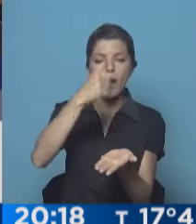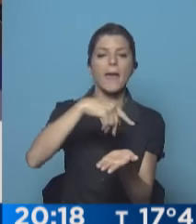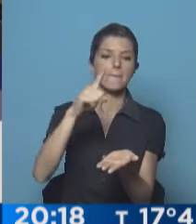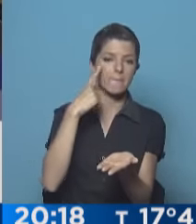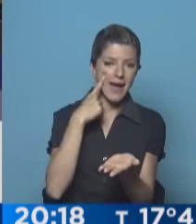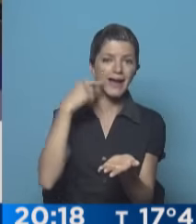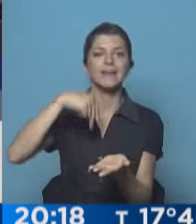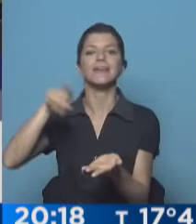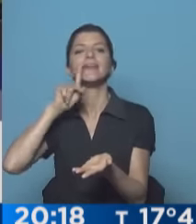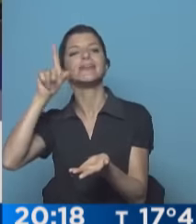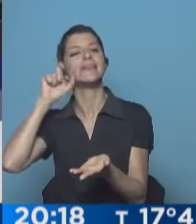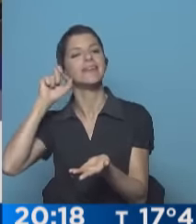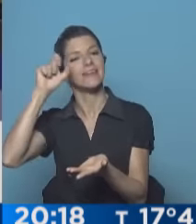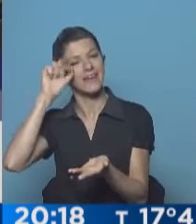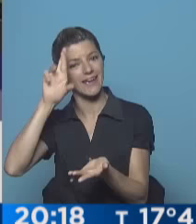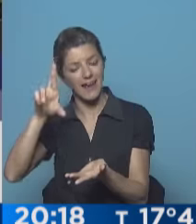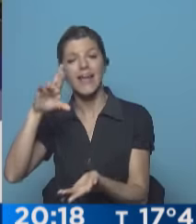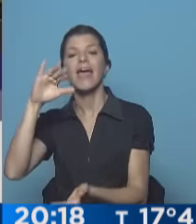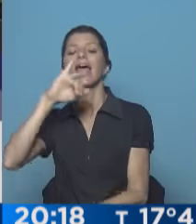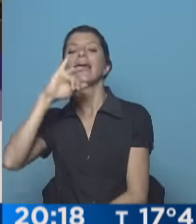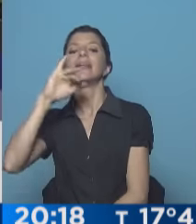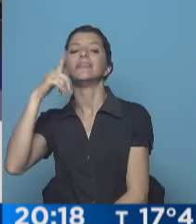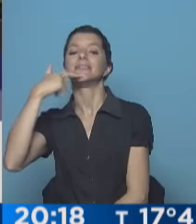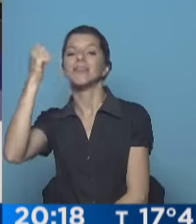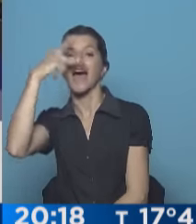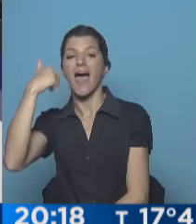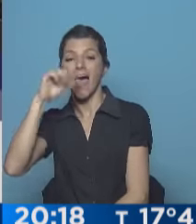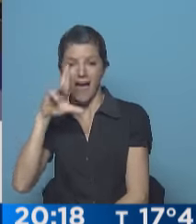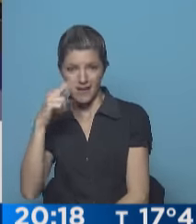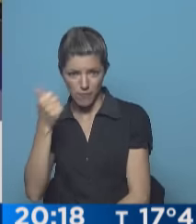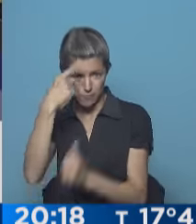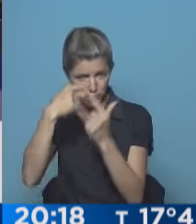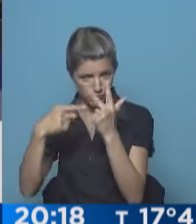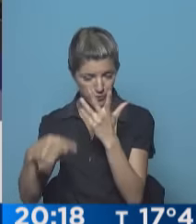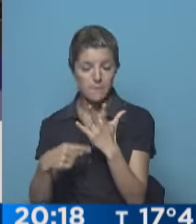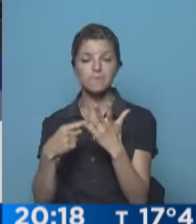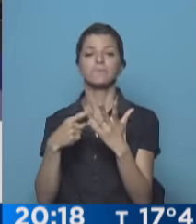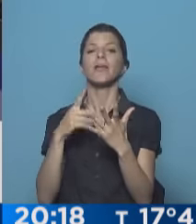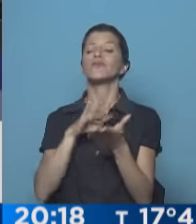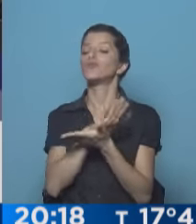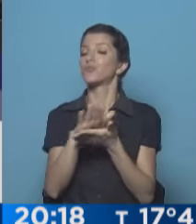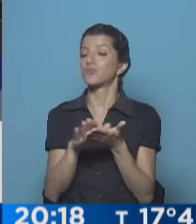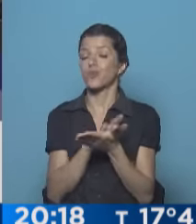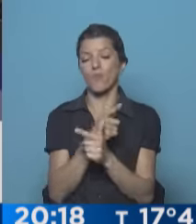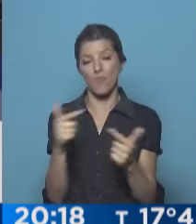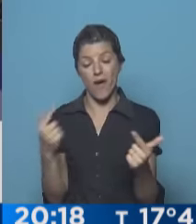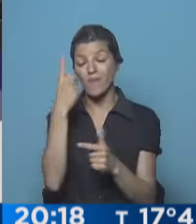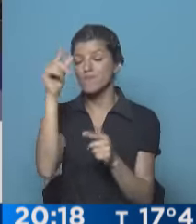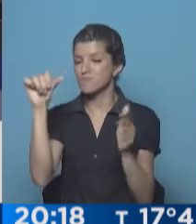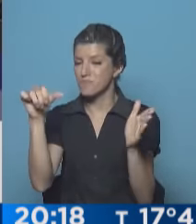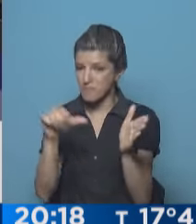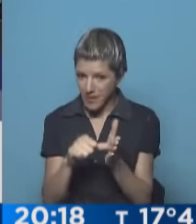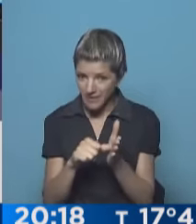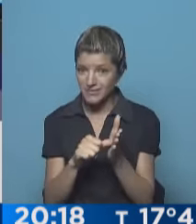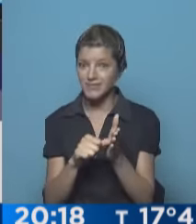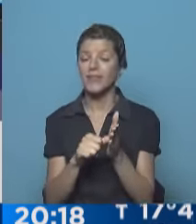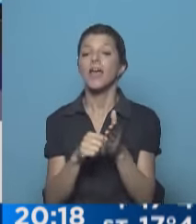en el Sahara que atraviesa varios países, no le encuentran la solución. Es un país de